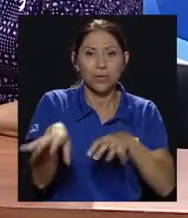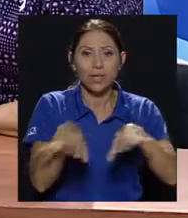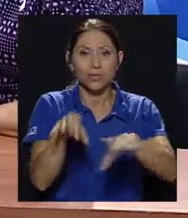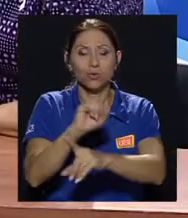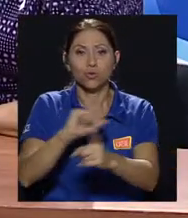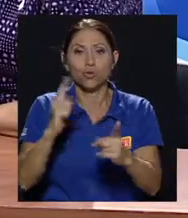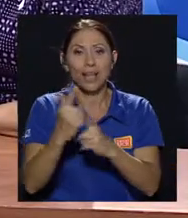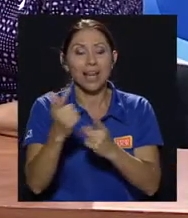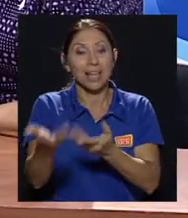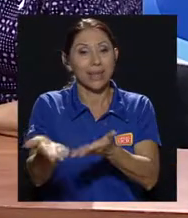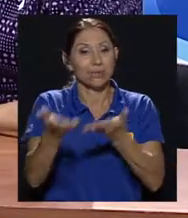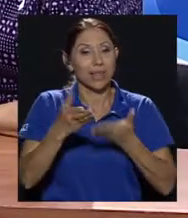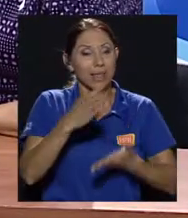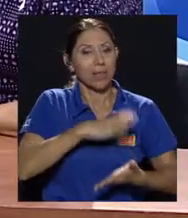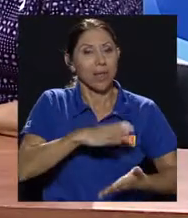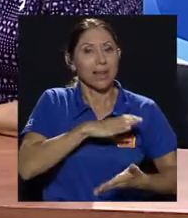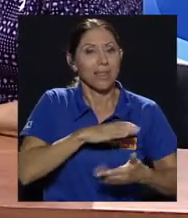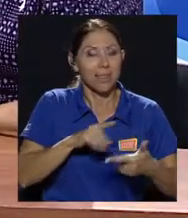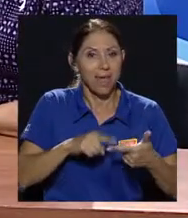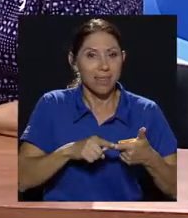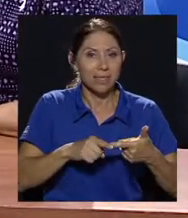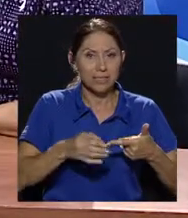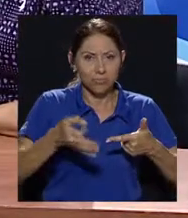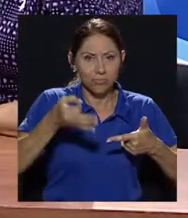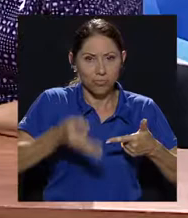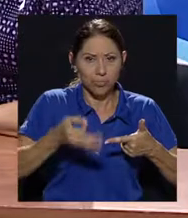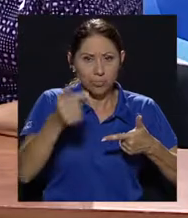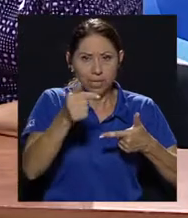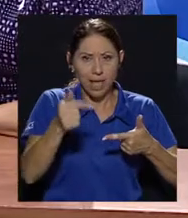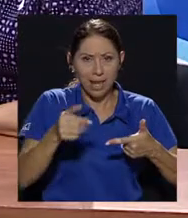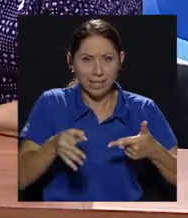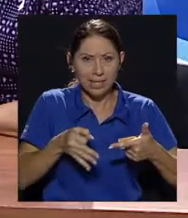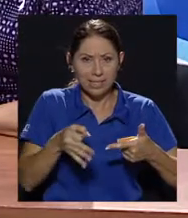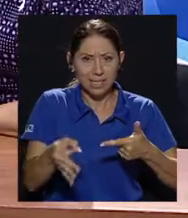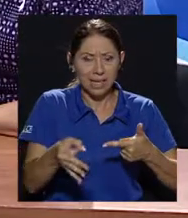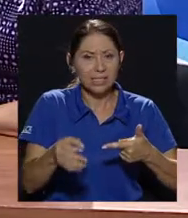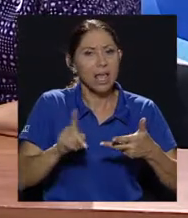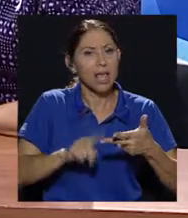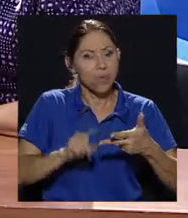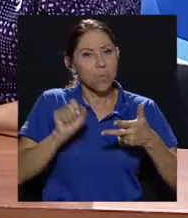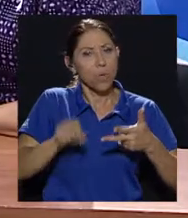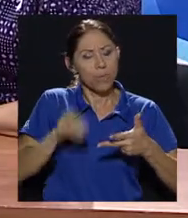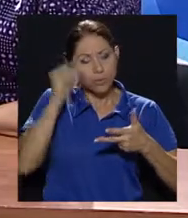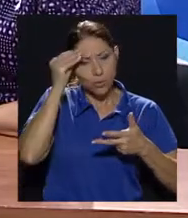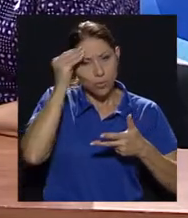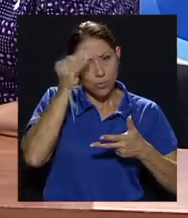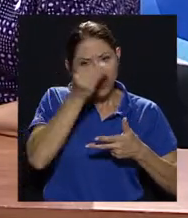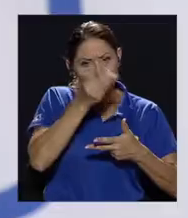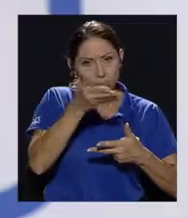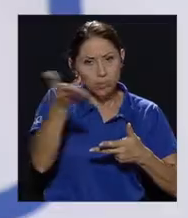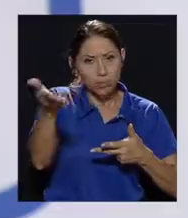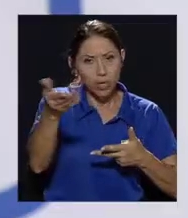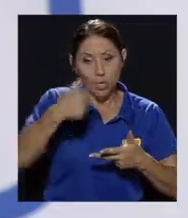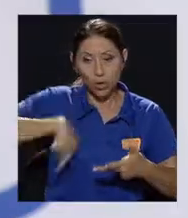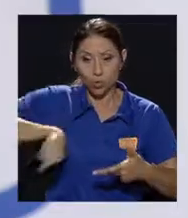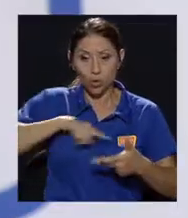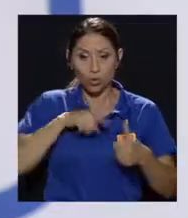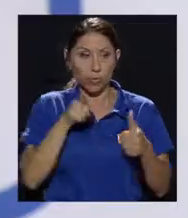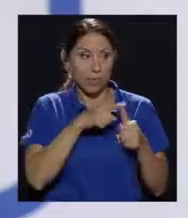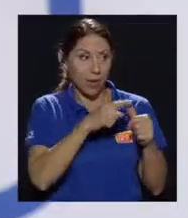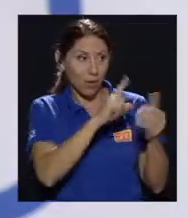dado calidades, características y nos permiten hacer esa transferencia. Hemos aprendido las lecciones y ahora las